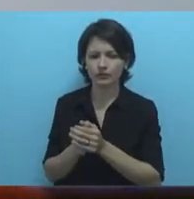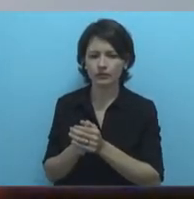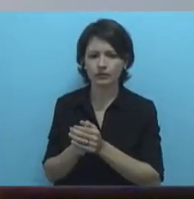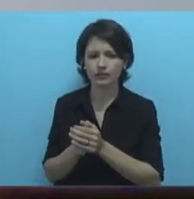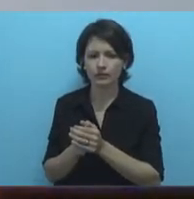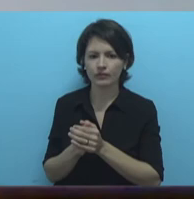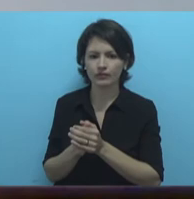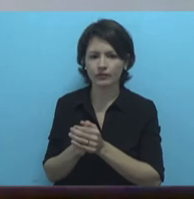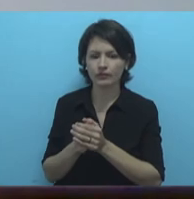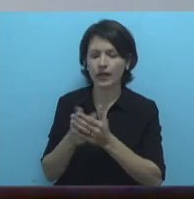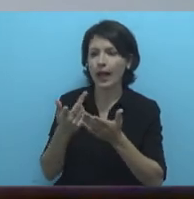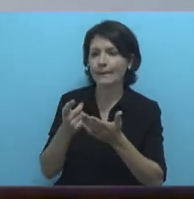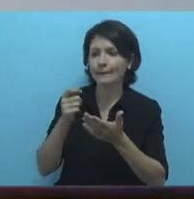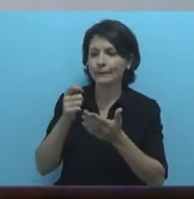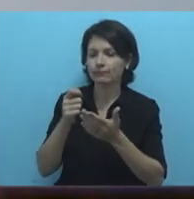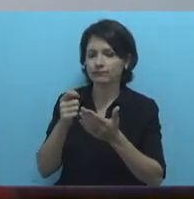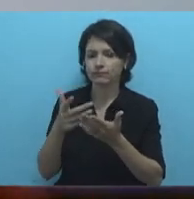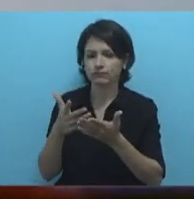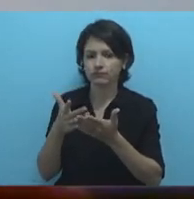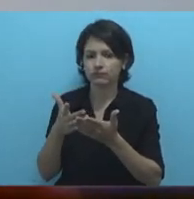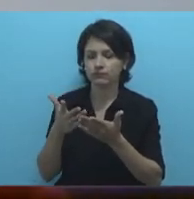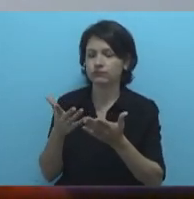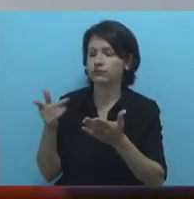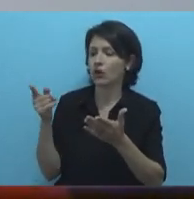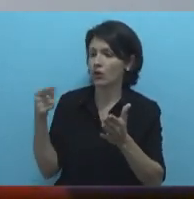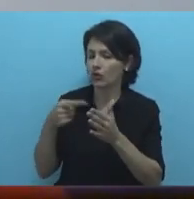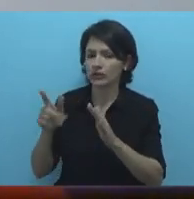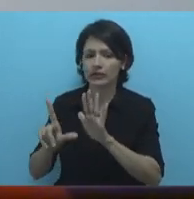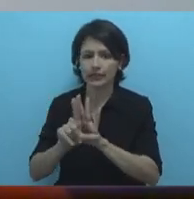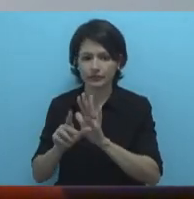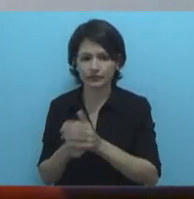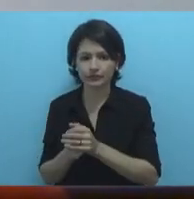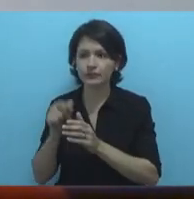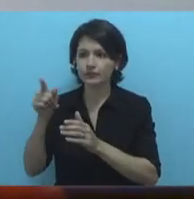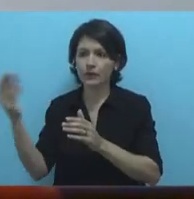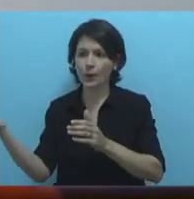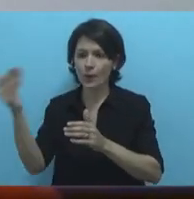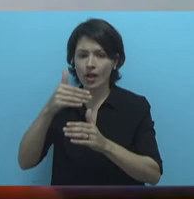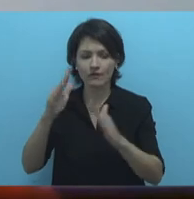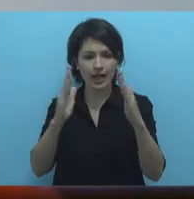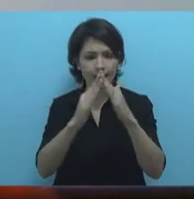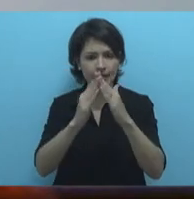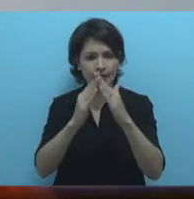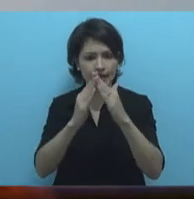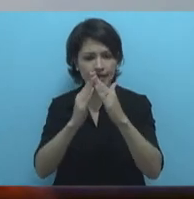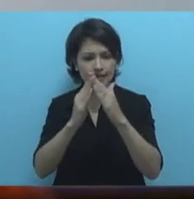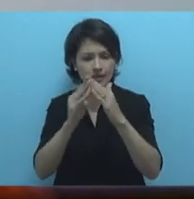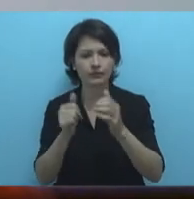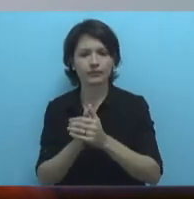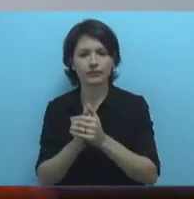contra 27 contra vinieron a una disposición volviendo a su casa se encuentra con un móvil policial